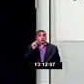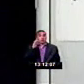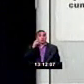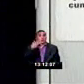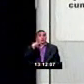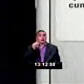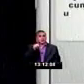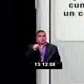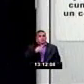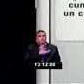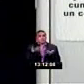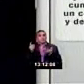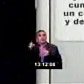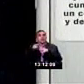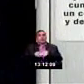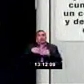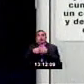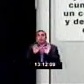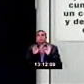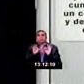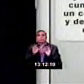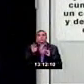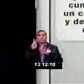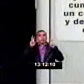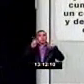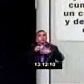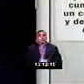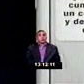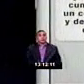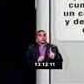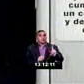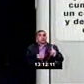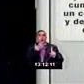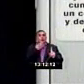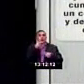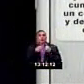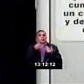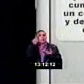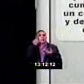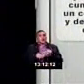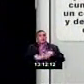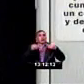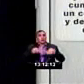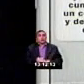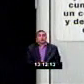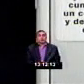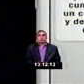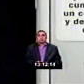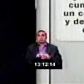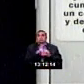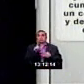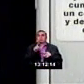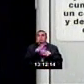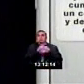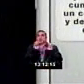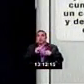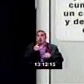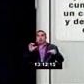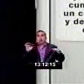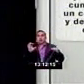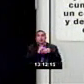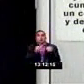páseselo a Jonathan para que revise todos los términos de referencia y allí ya veo cómo hago para cumplir. Por último, hago un consorcio con alguien. ¿Y de